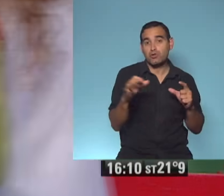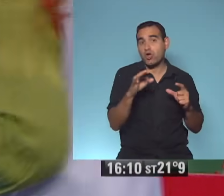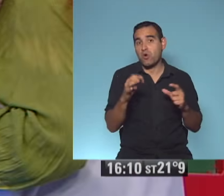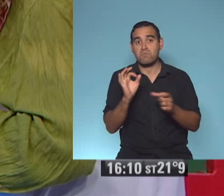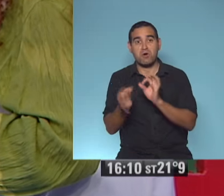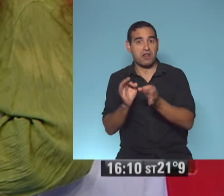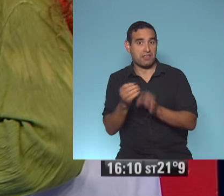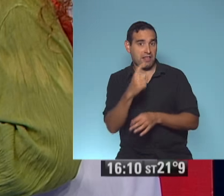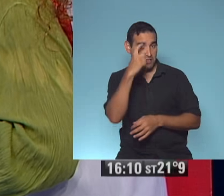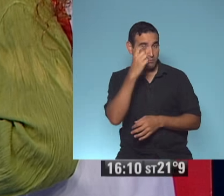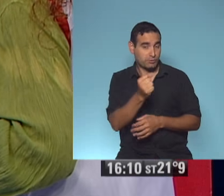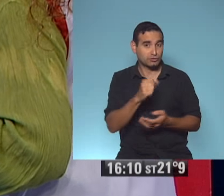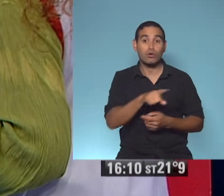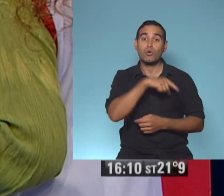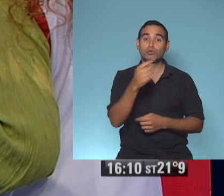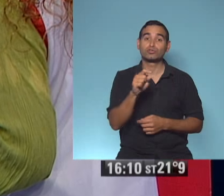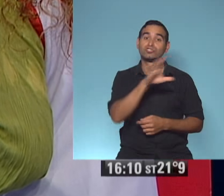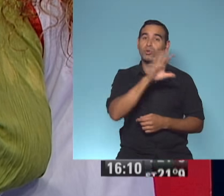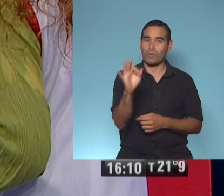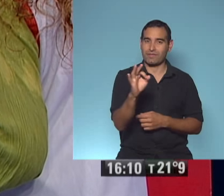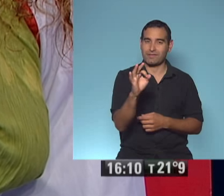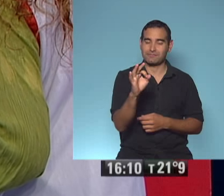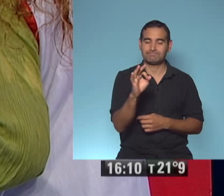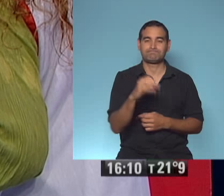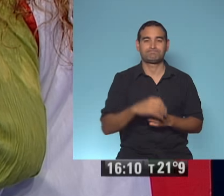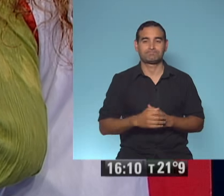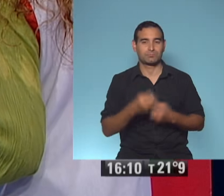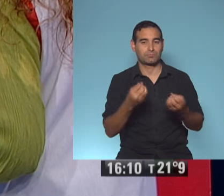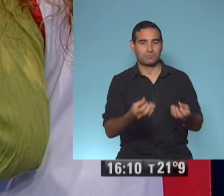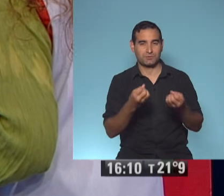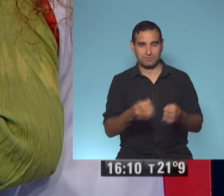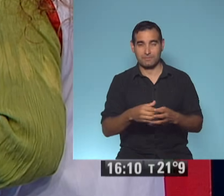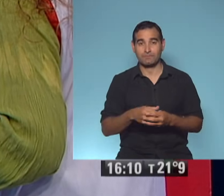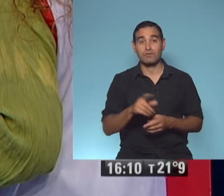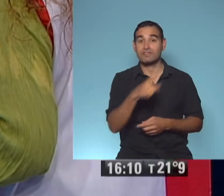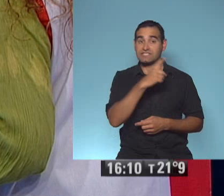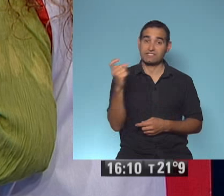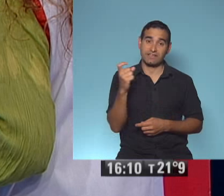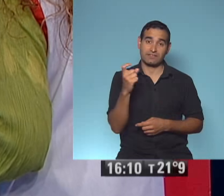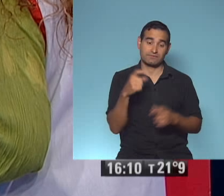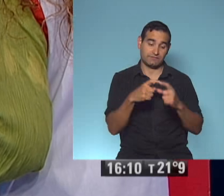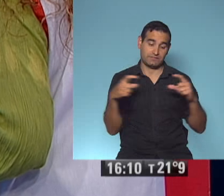cualquiera de los dos. ¿Qué más? El billete de 50. Muy bien. El de 100.